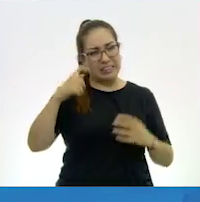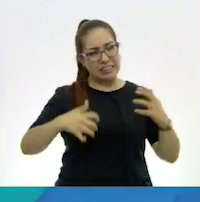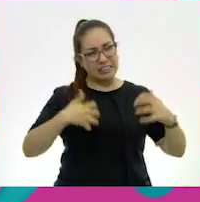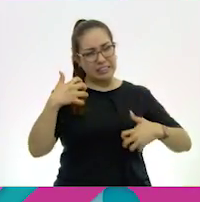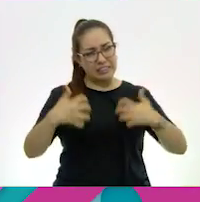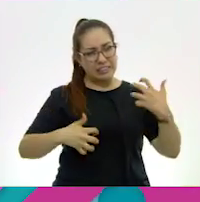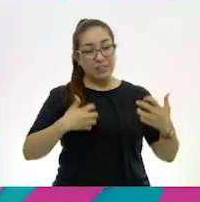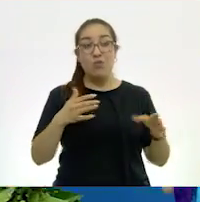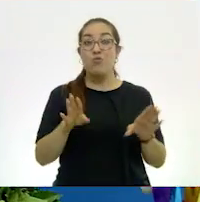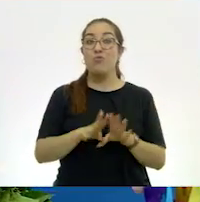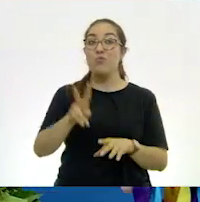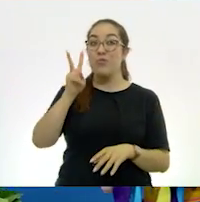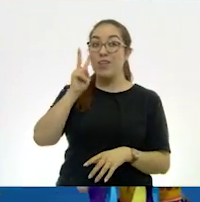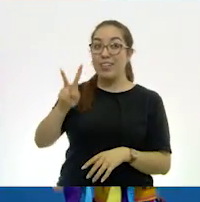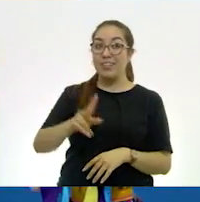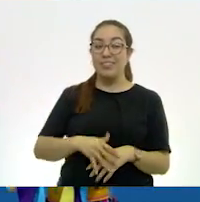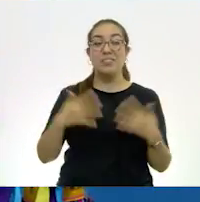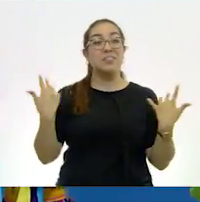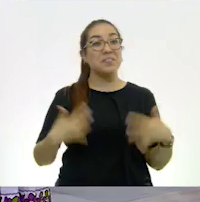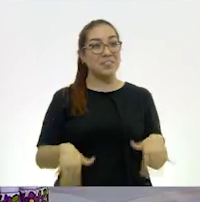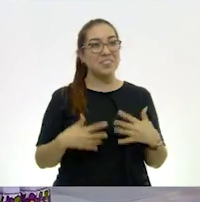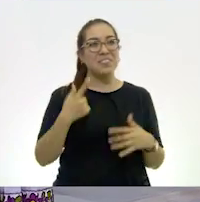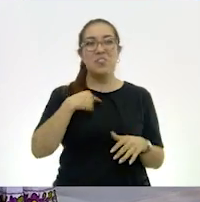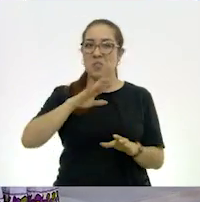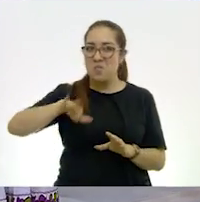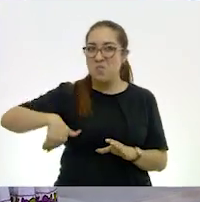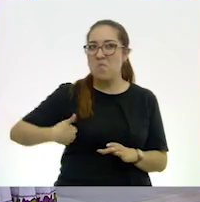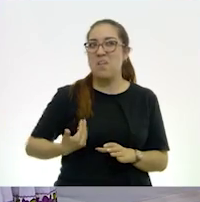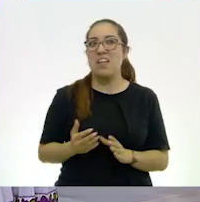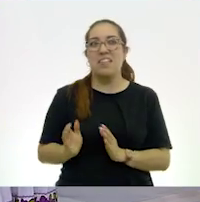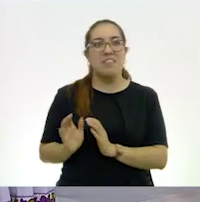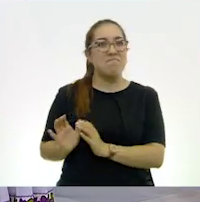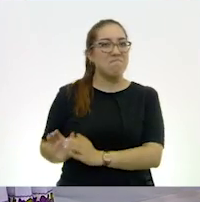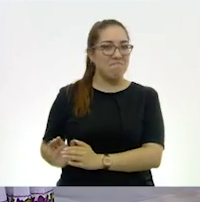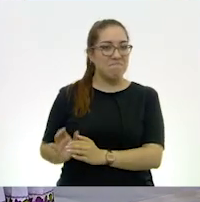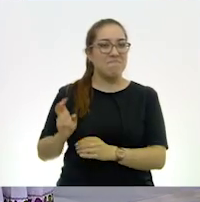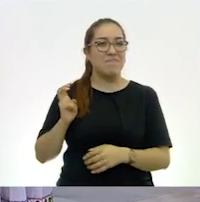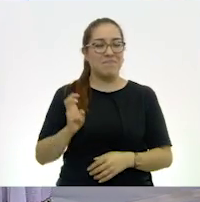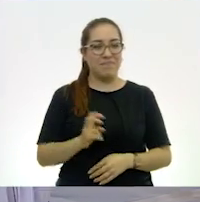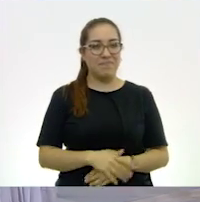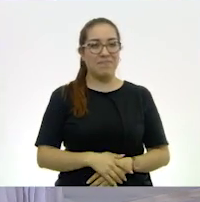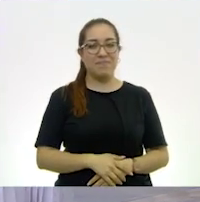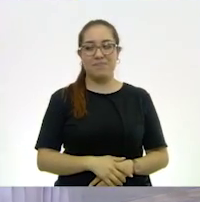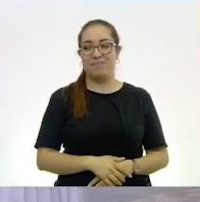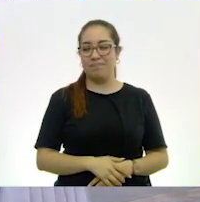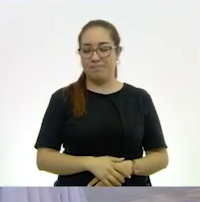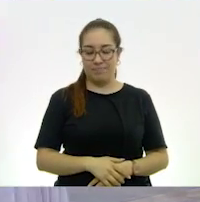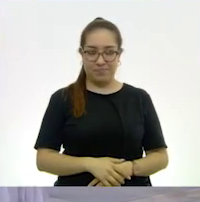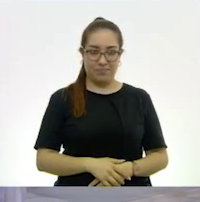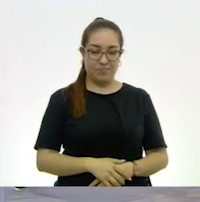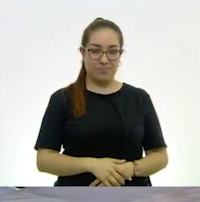Aníbal? Como que voy a tener almacenada ahí, ¿no? Para un ratito de estos.